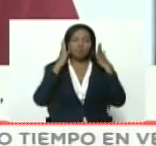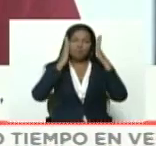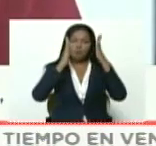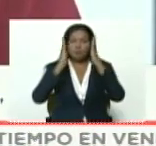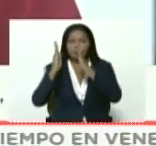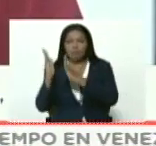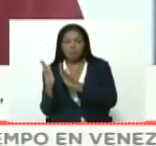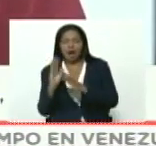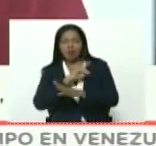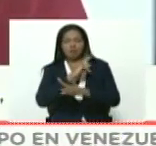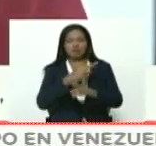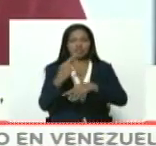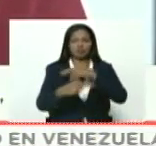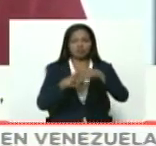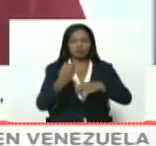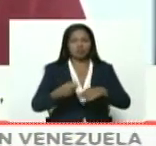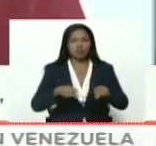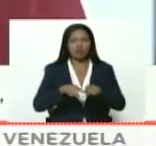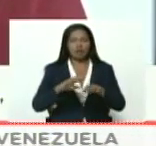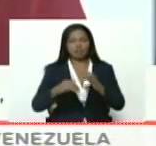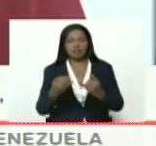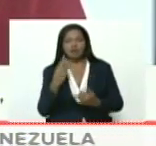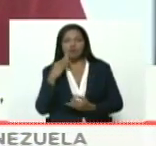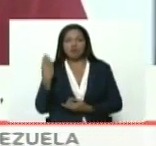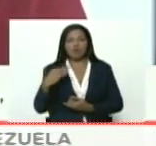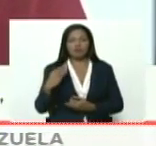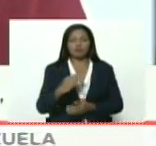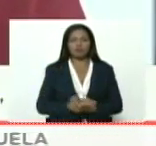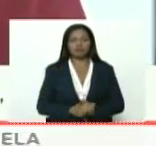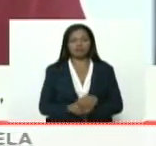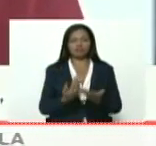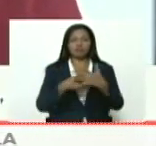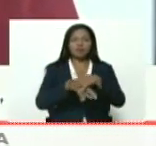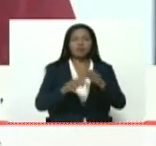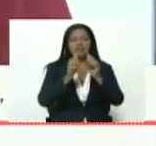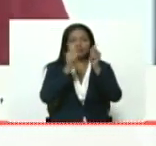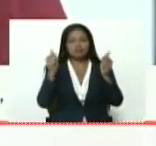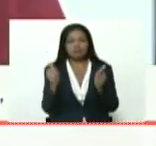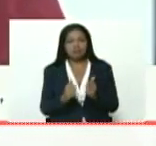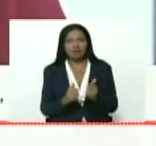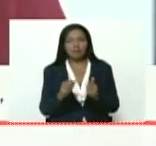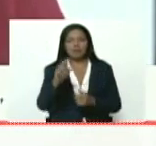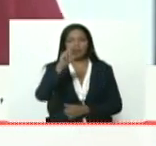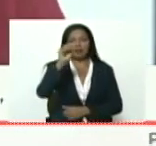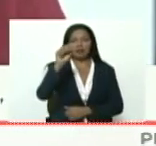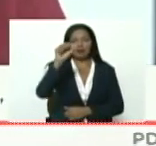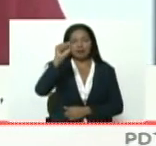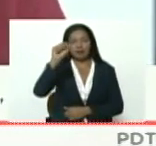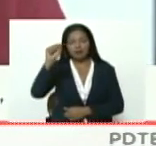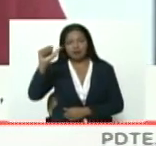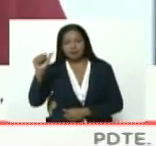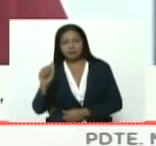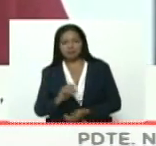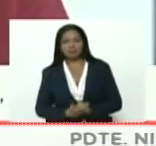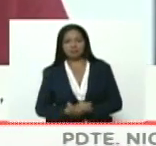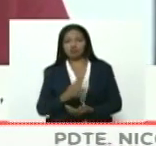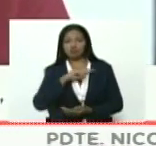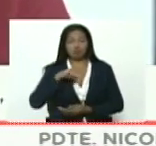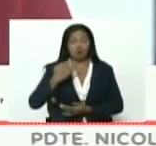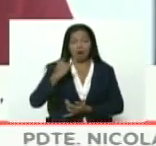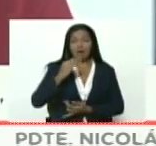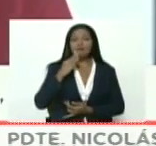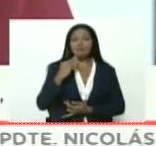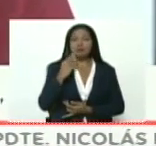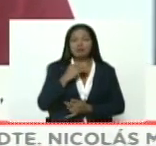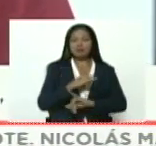las fuerzas revolucionarias desde la juventud, a través del sistema de la RAS. Como ya tenemos experiencia ahí, solo hemos